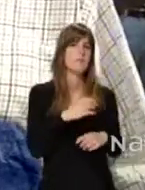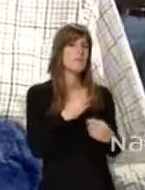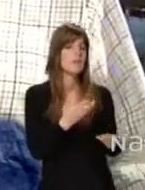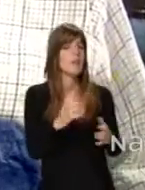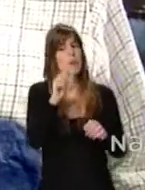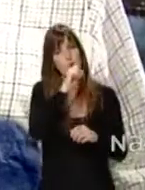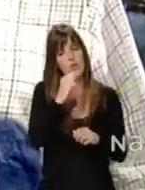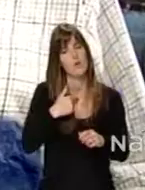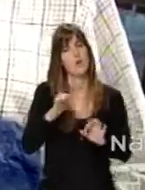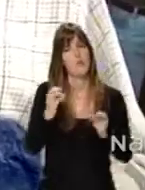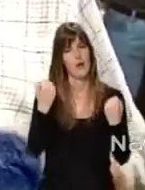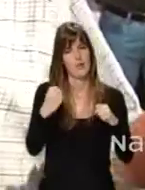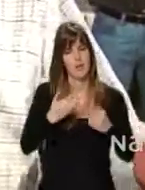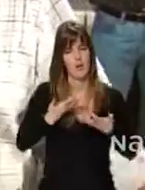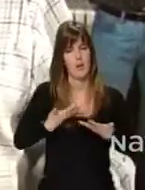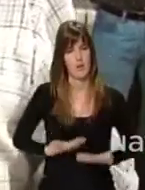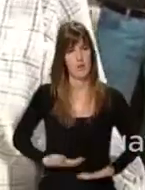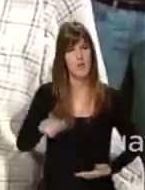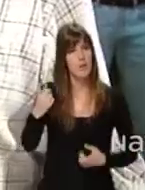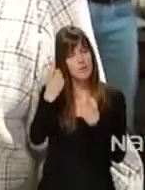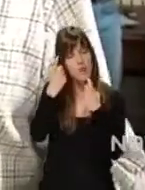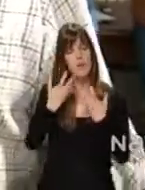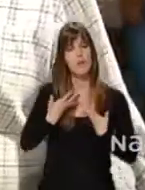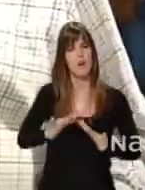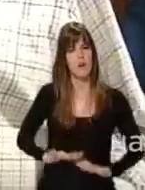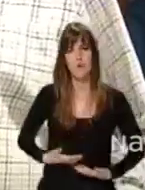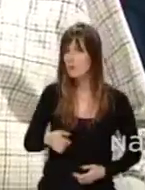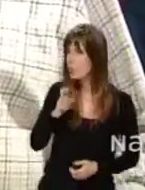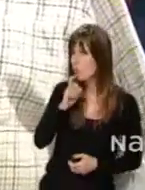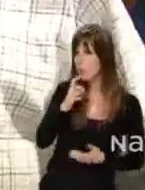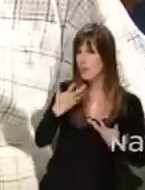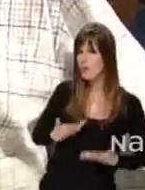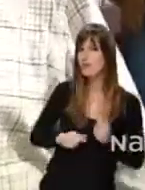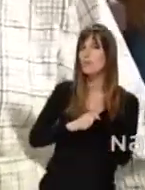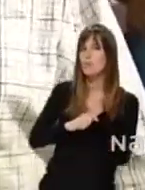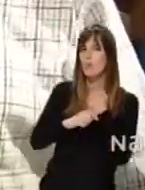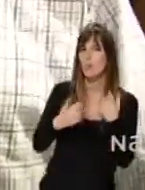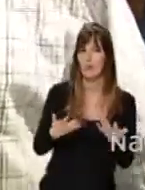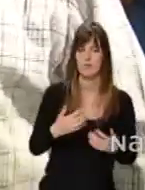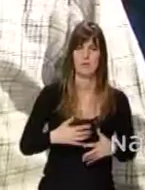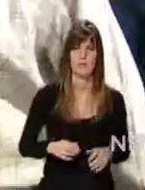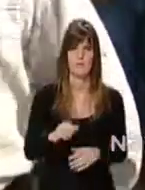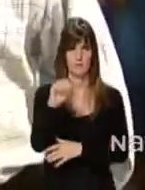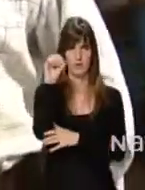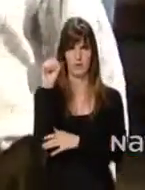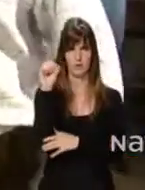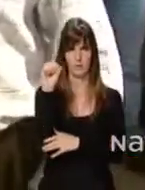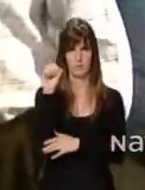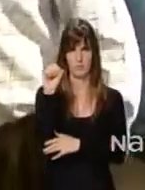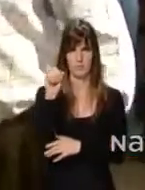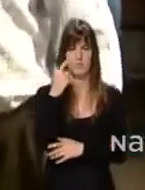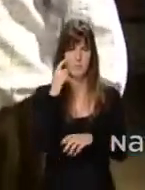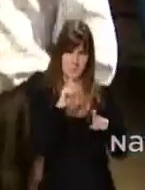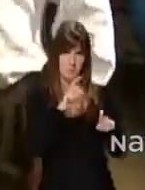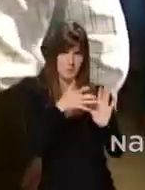me relajo. Nos han enseñado a relajarnos. ¿Y cómo se relaja uno? Pues haciendo movimientos. Sí.